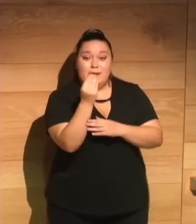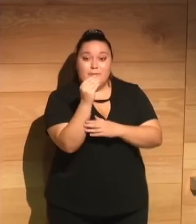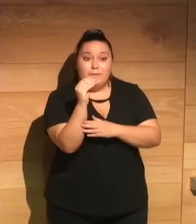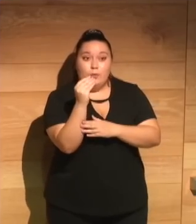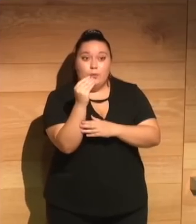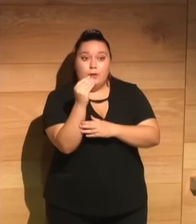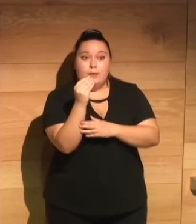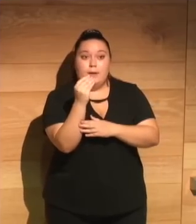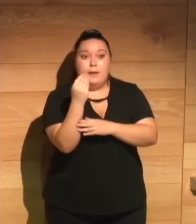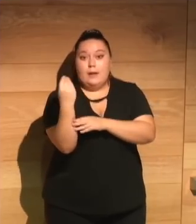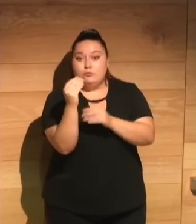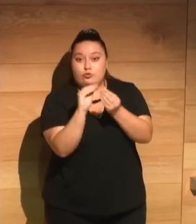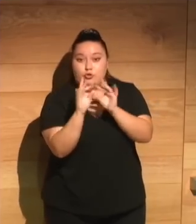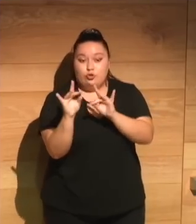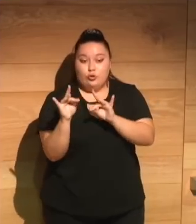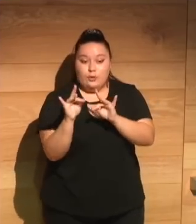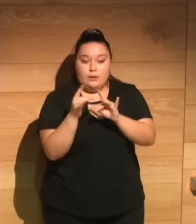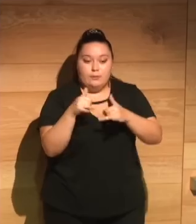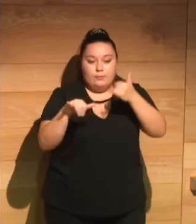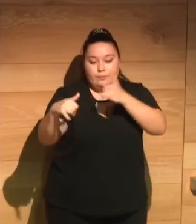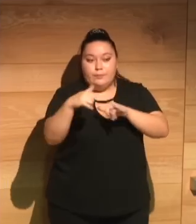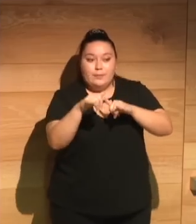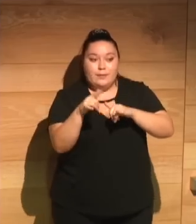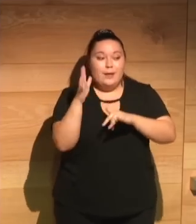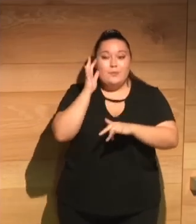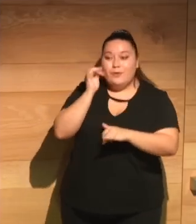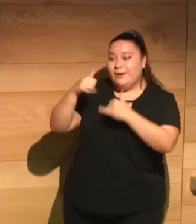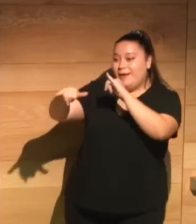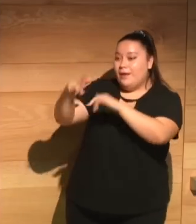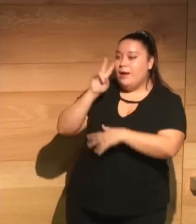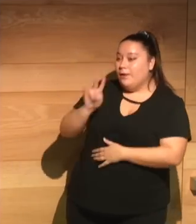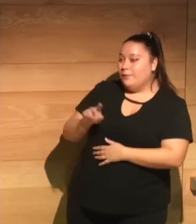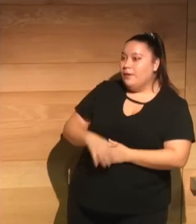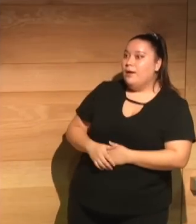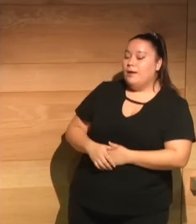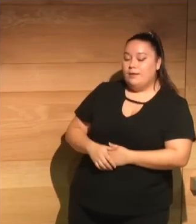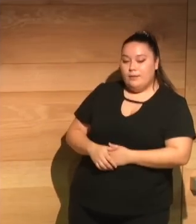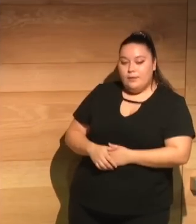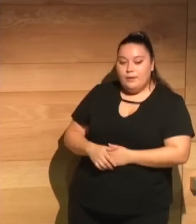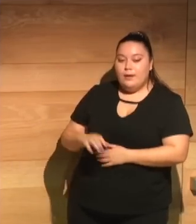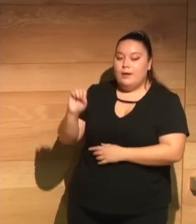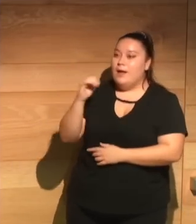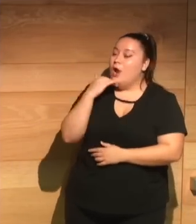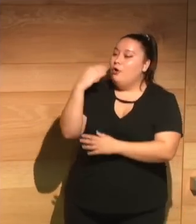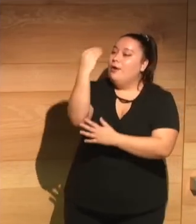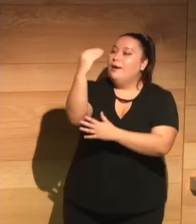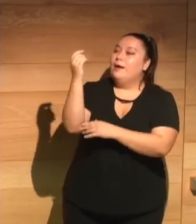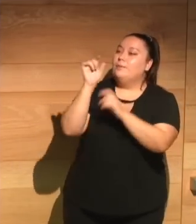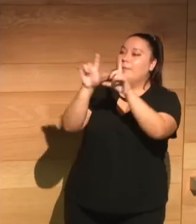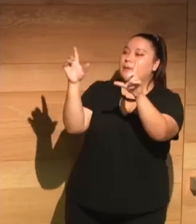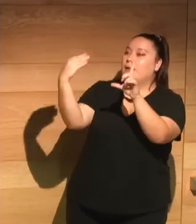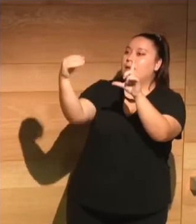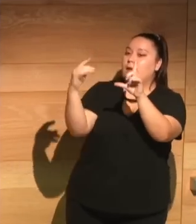y las mujeres veían sus sombras, veían precisamente el resultado de esas siluetas proyectadas al otro lado de